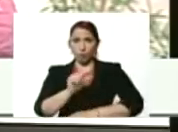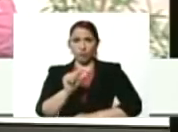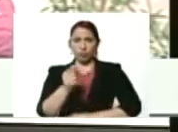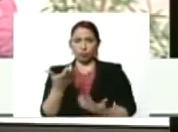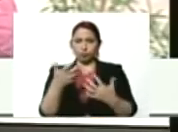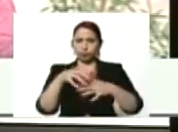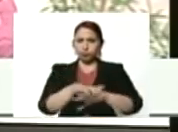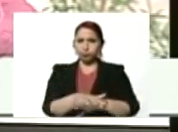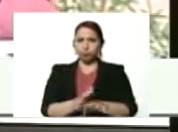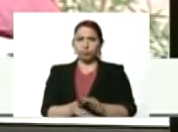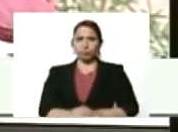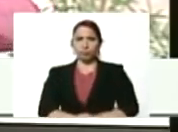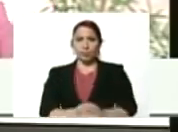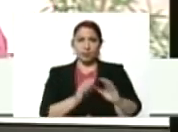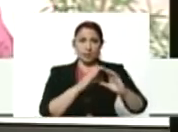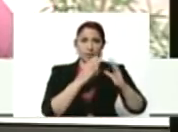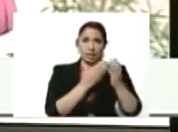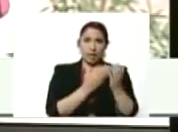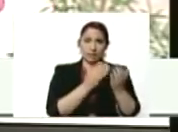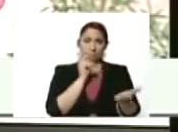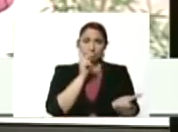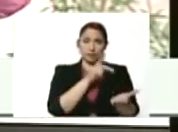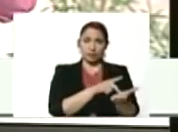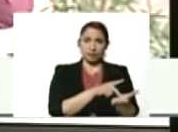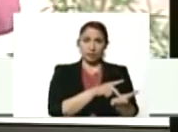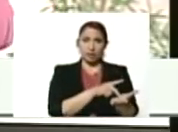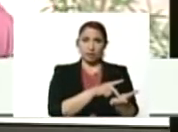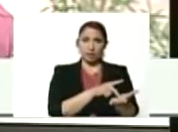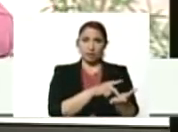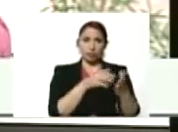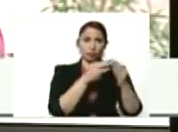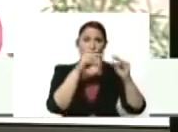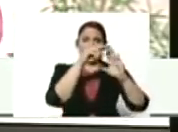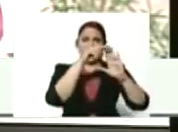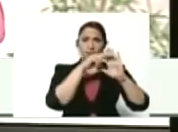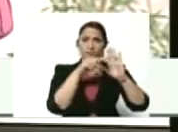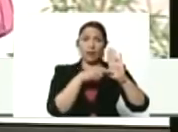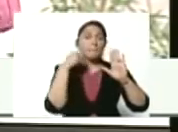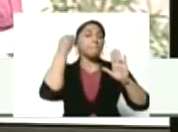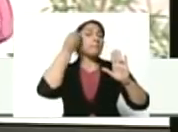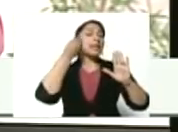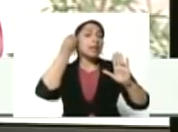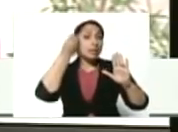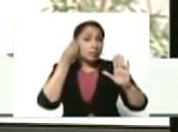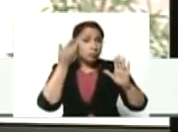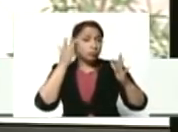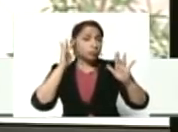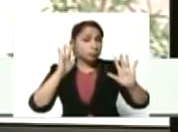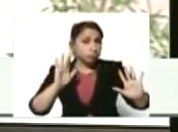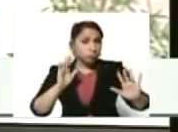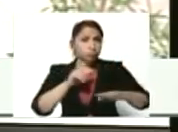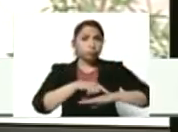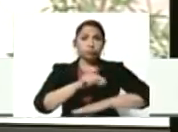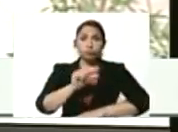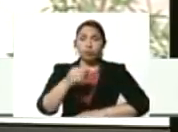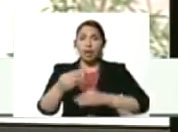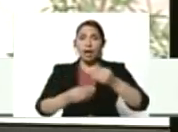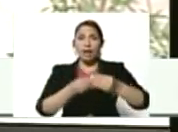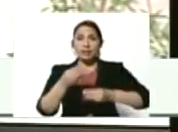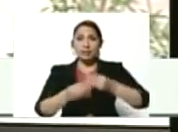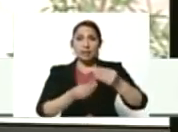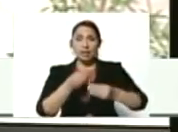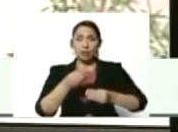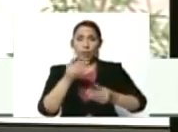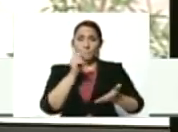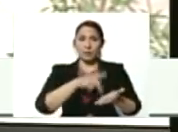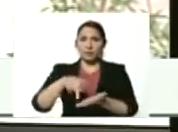combinar las clases presenciales a todo nivel. Creo que está llegando el momento de hacerlo de manera segura. Ahora,